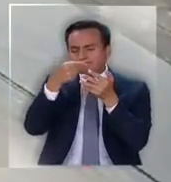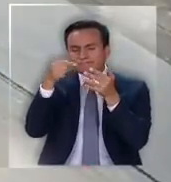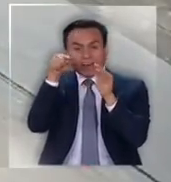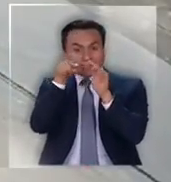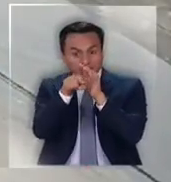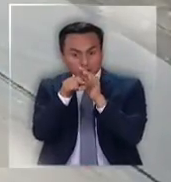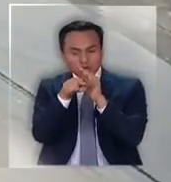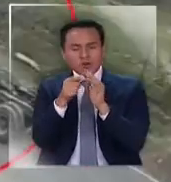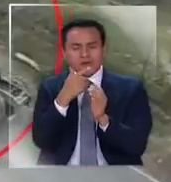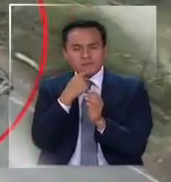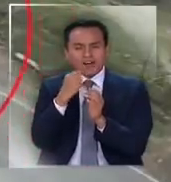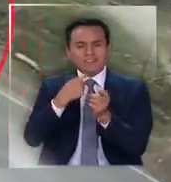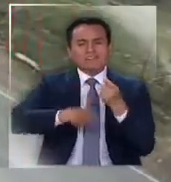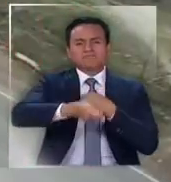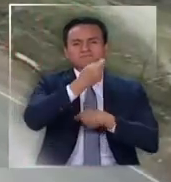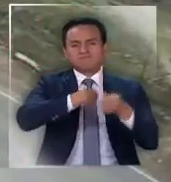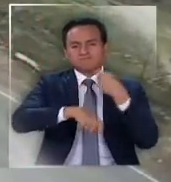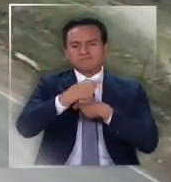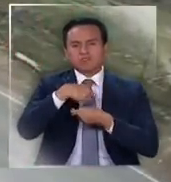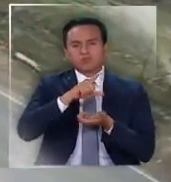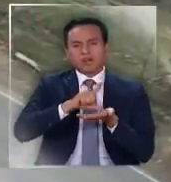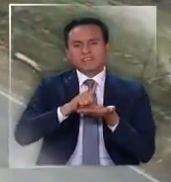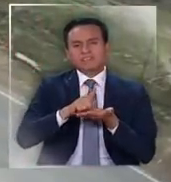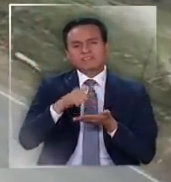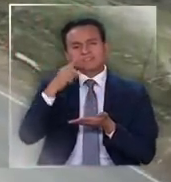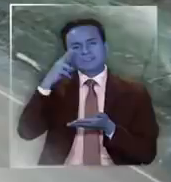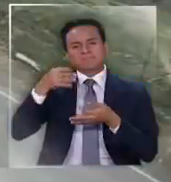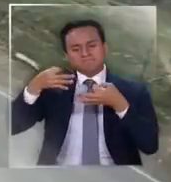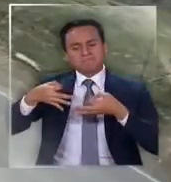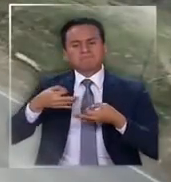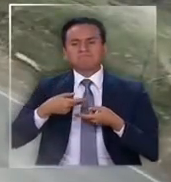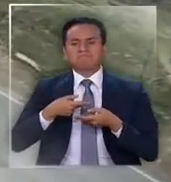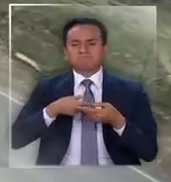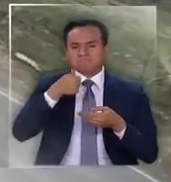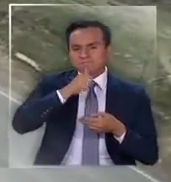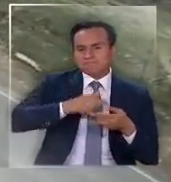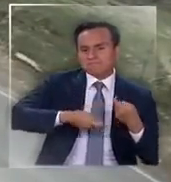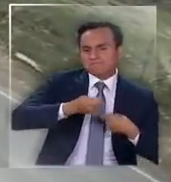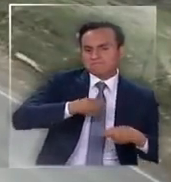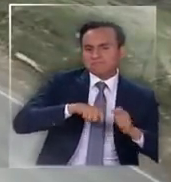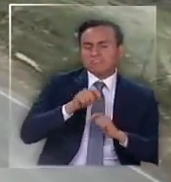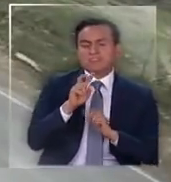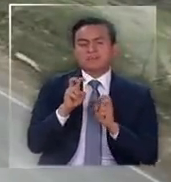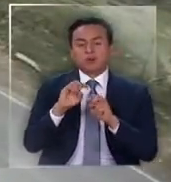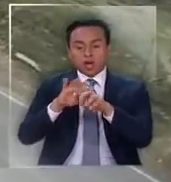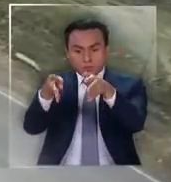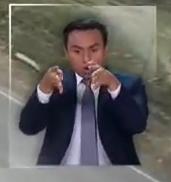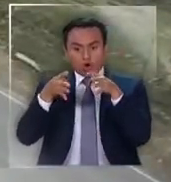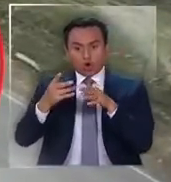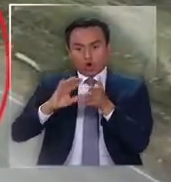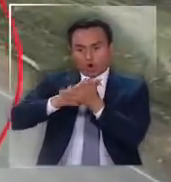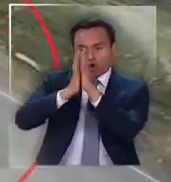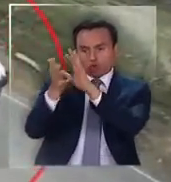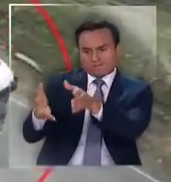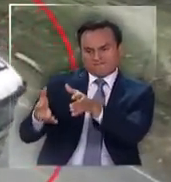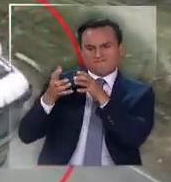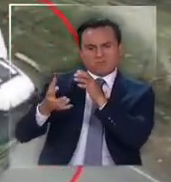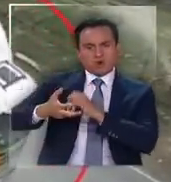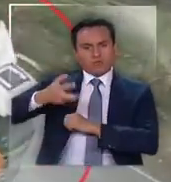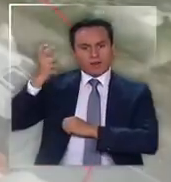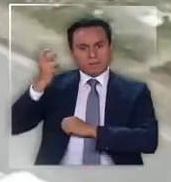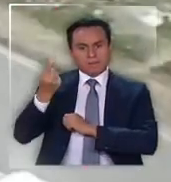que puedan ser de fácil comercialización en lugares informales. Ellos roban en primera instancia el camión completo,